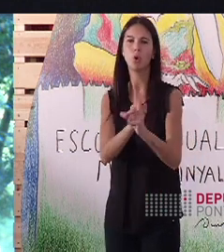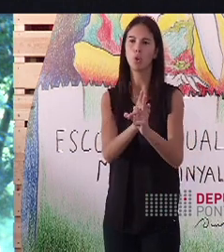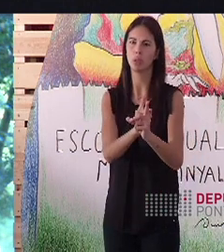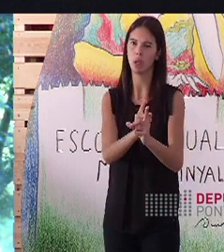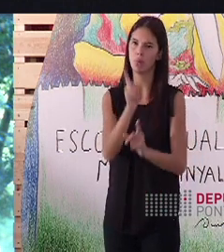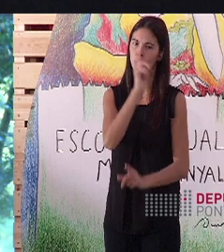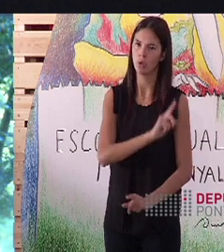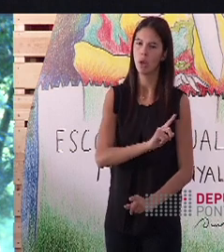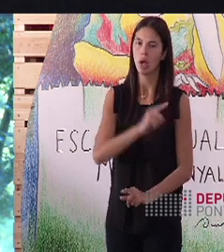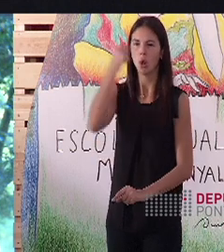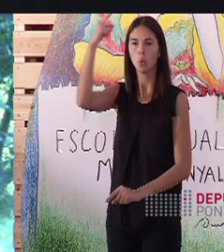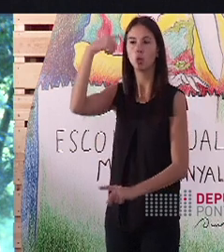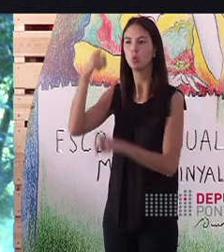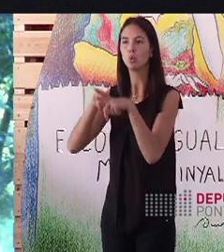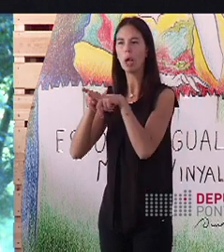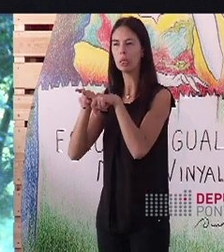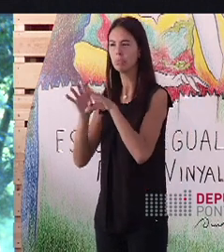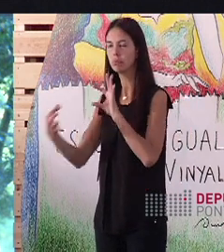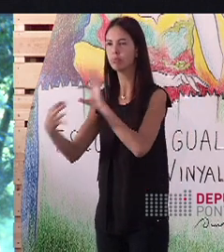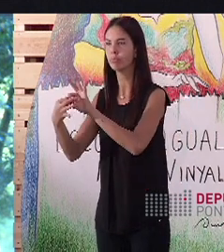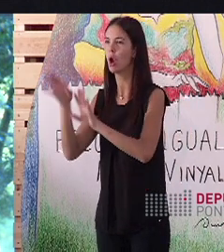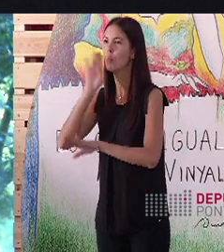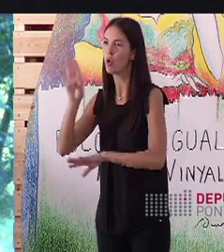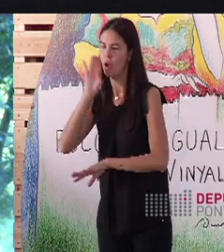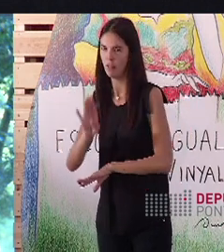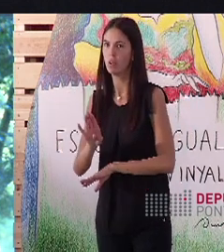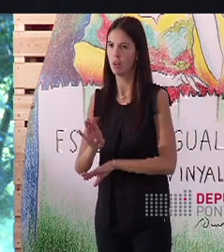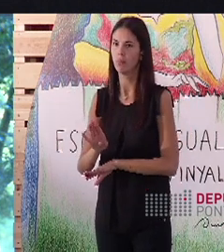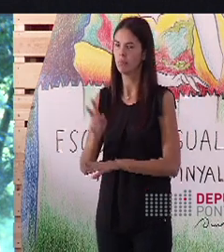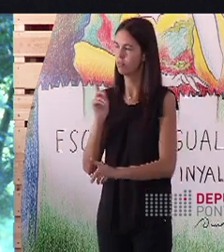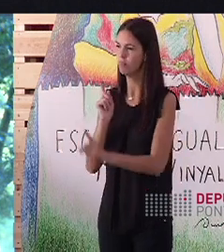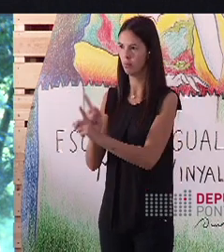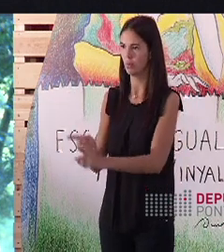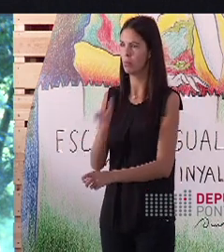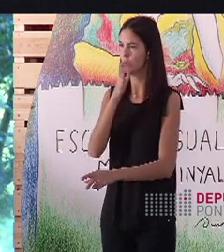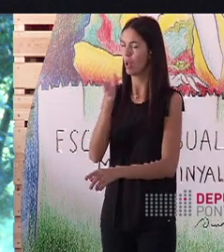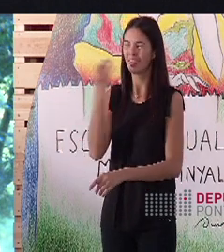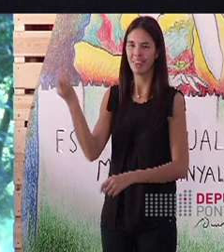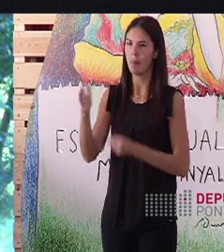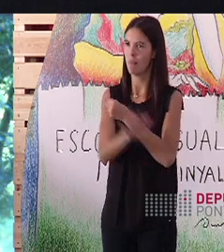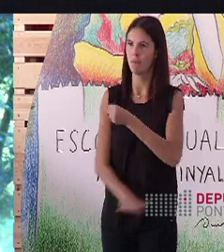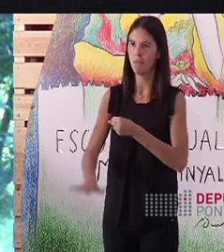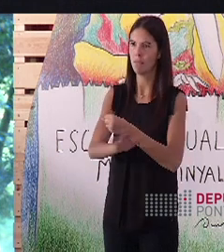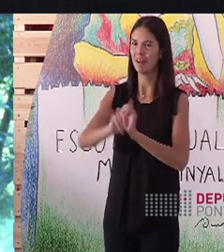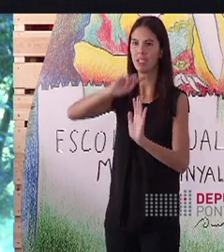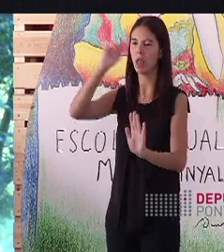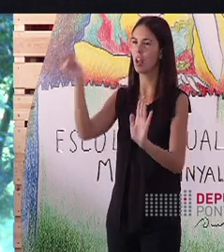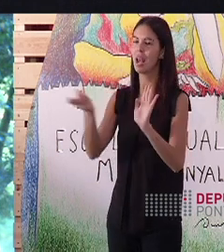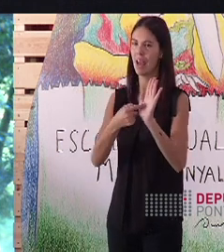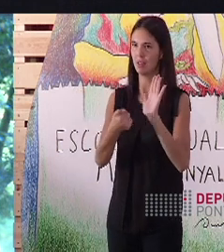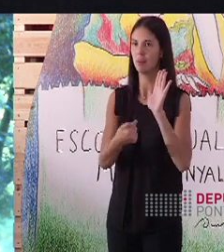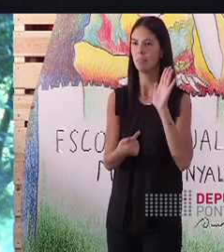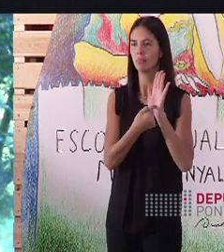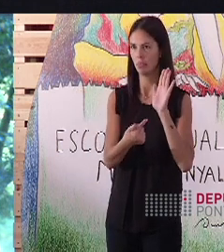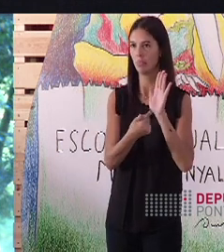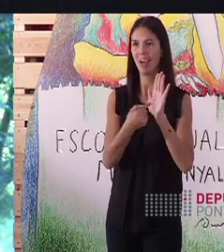prostitución y una cultura crítica sobre la pornografía, que tienen indudablemente que basarse en leyes, y además tiene